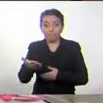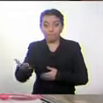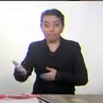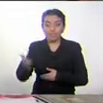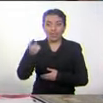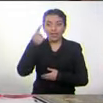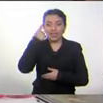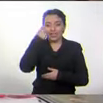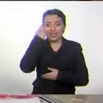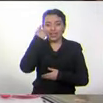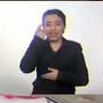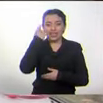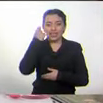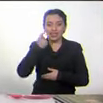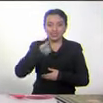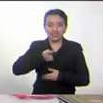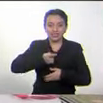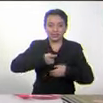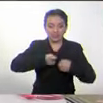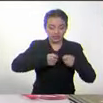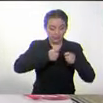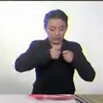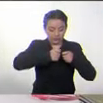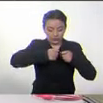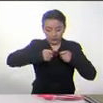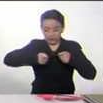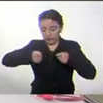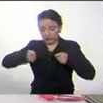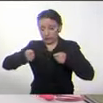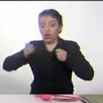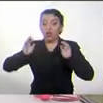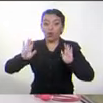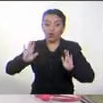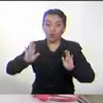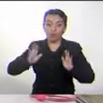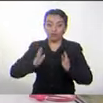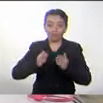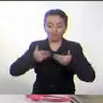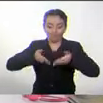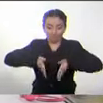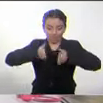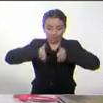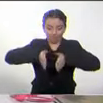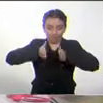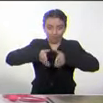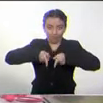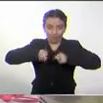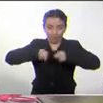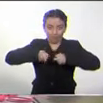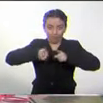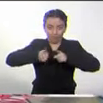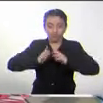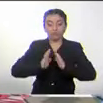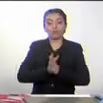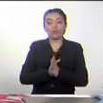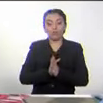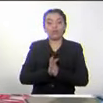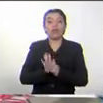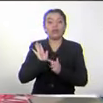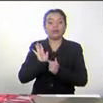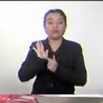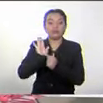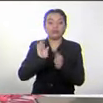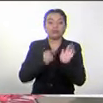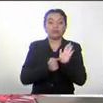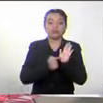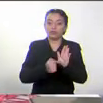y en paralelo. Cada uno de estos materiales tiene una simbología especial que irás viendo conforme te voy